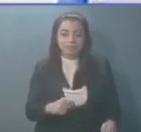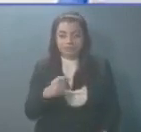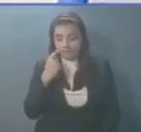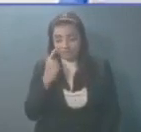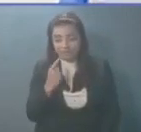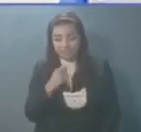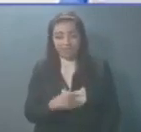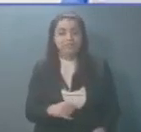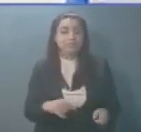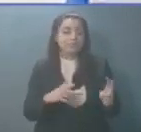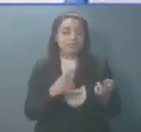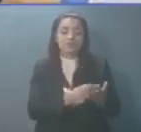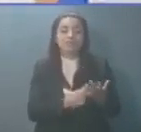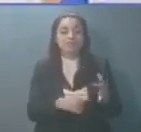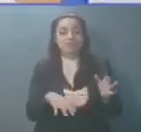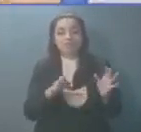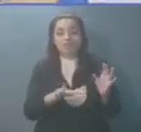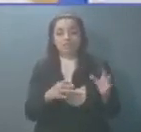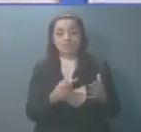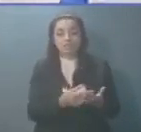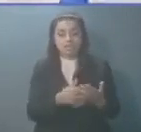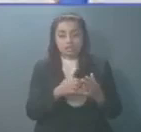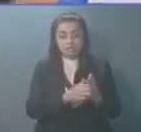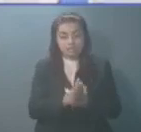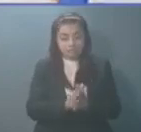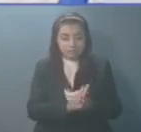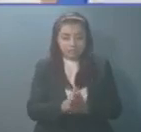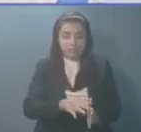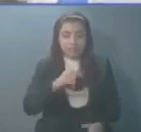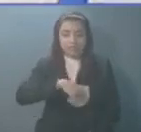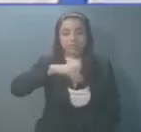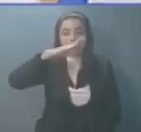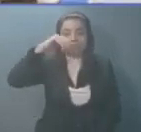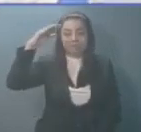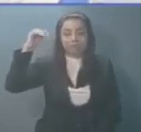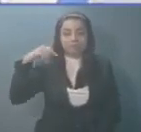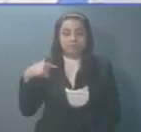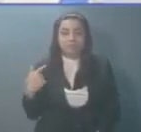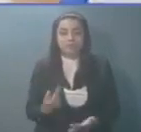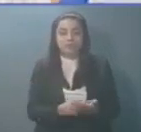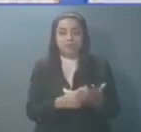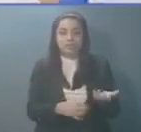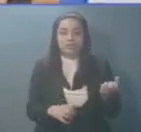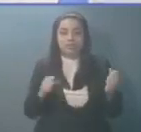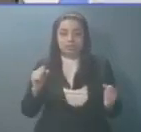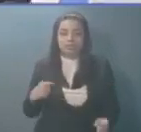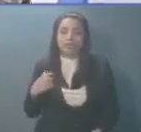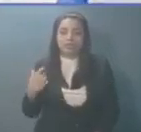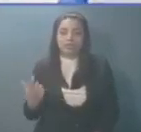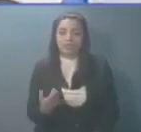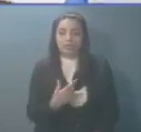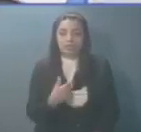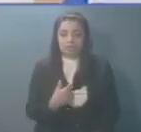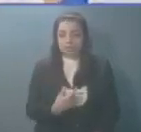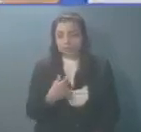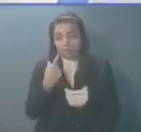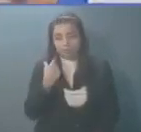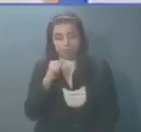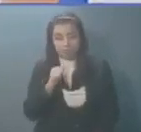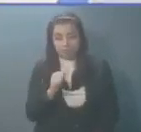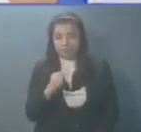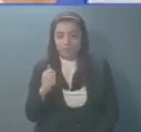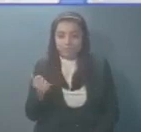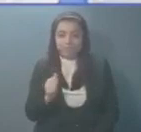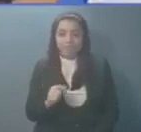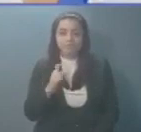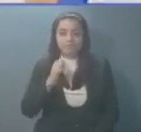los temas importantes del país. En vez de estar discutiendo este tema que es falso, deberíamos de